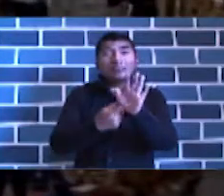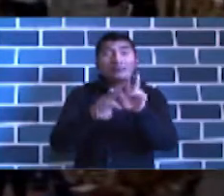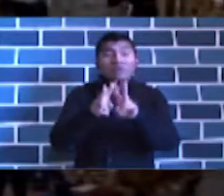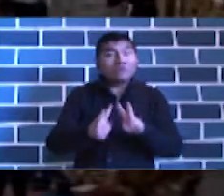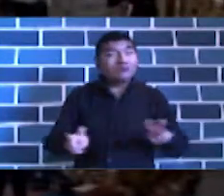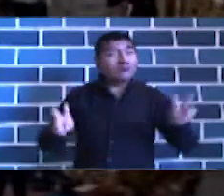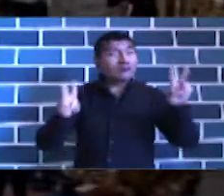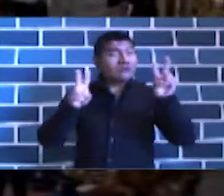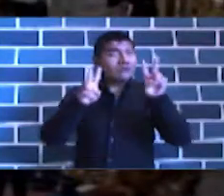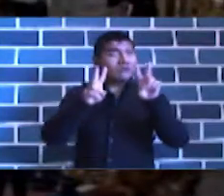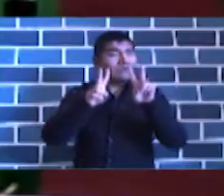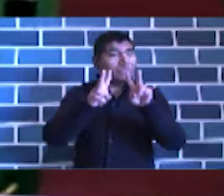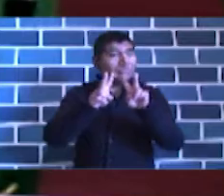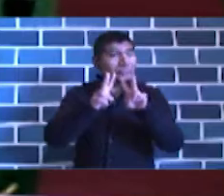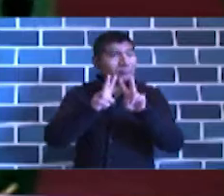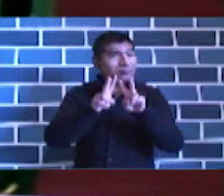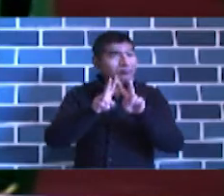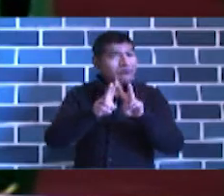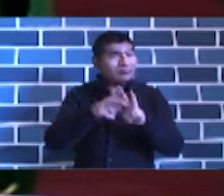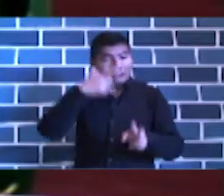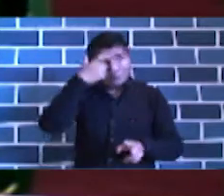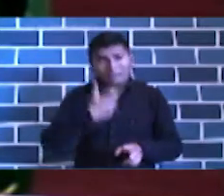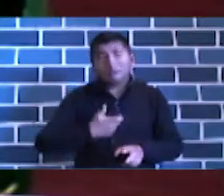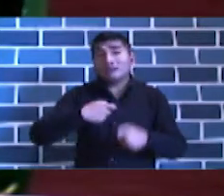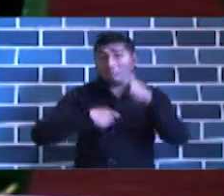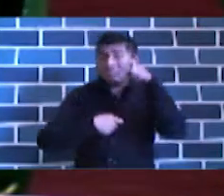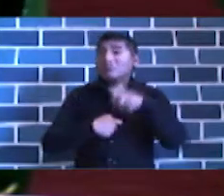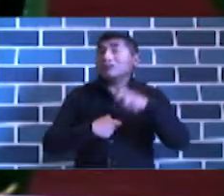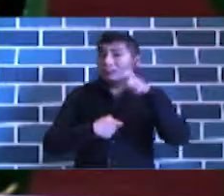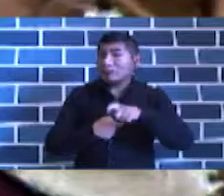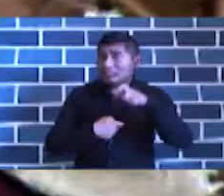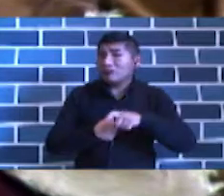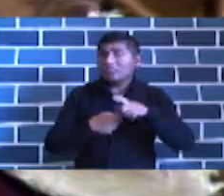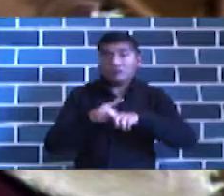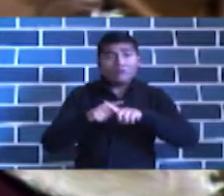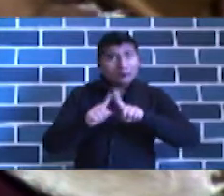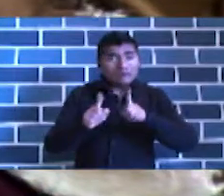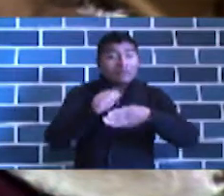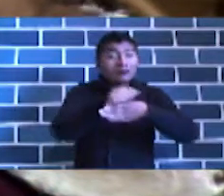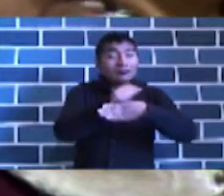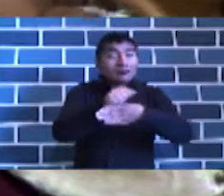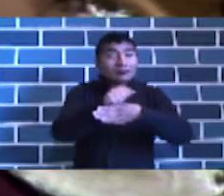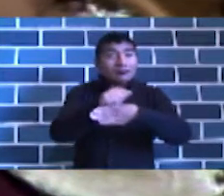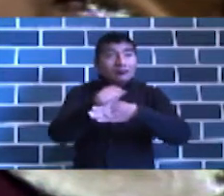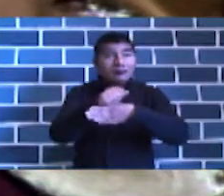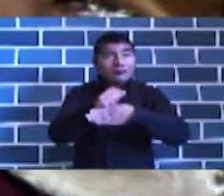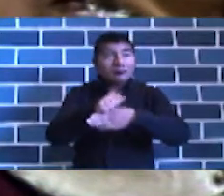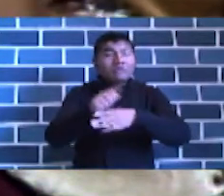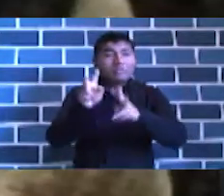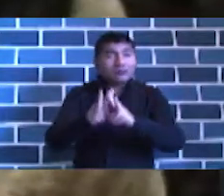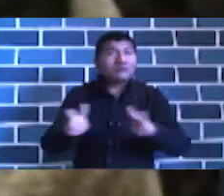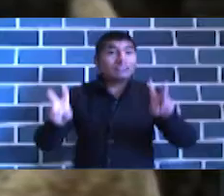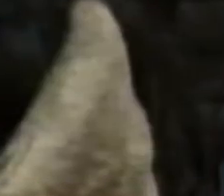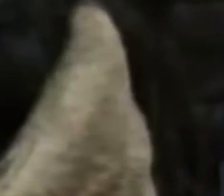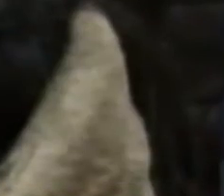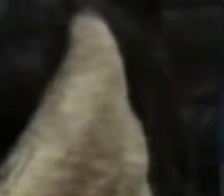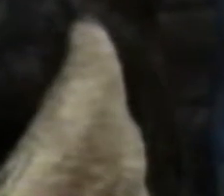valores morales que son necesarios, pero en la práctica son valores del mundo del